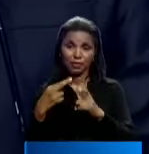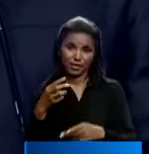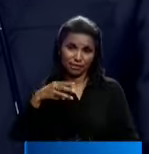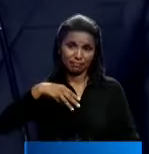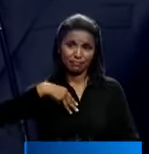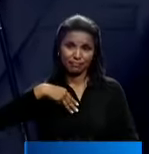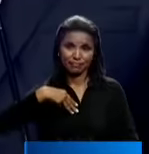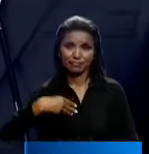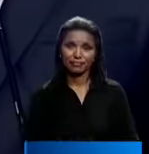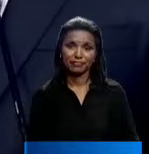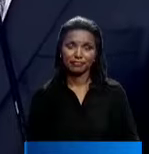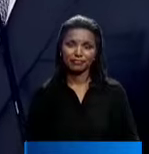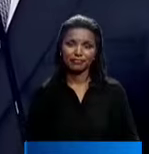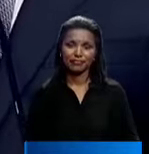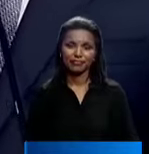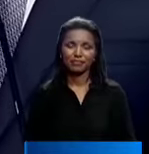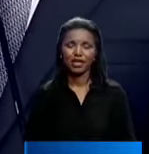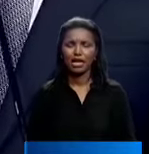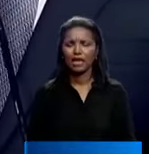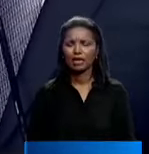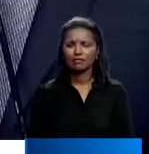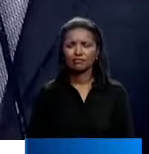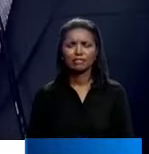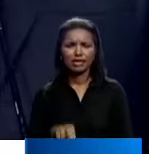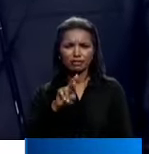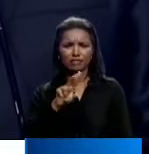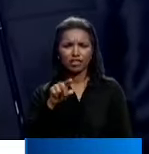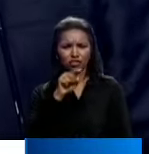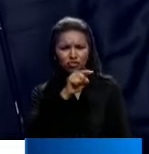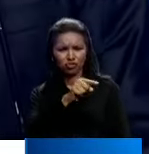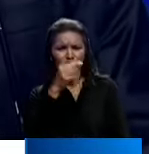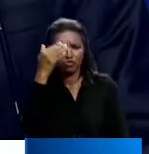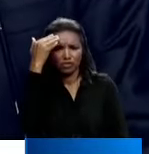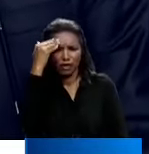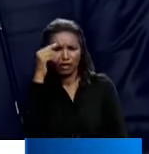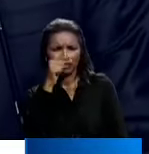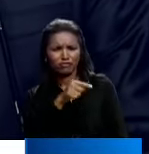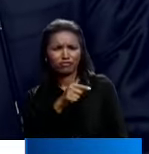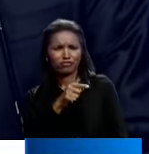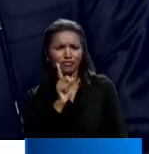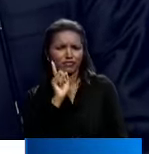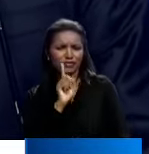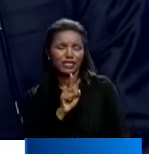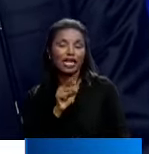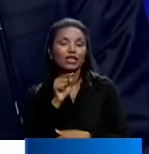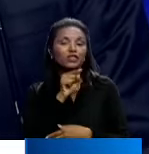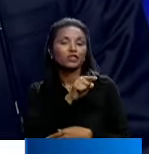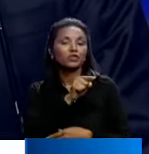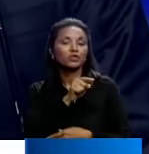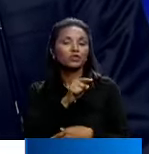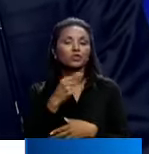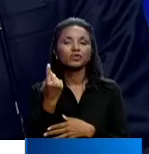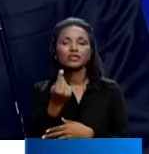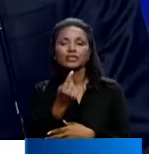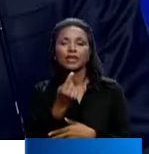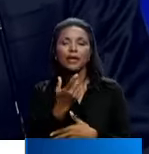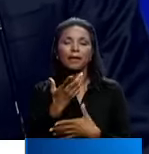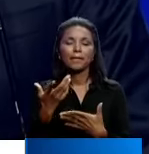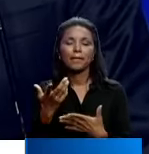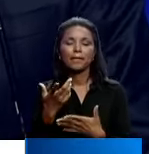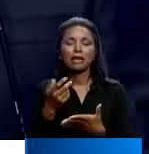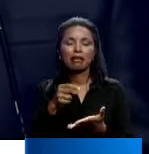tiene 30 segundos de contrarreplica. Él sabe perfectamente bien que miente. Él sabe que el poder económico es lo que lo ha mantenido entre campaña y campaña